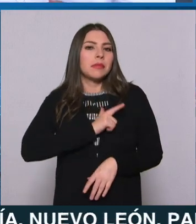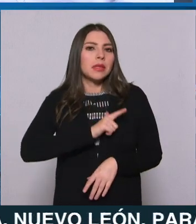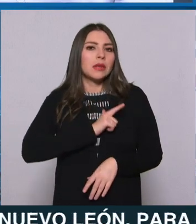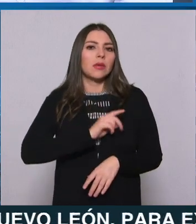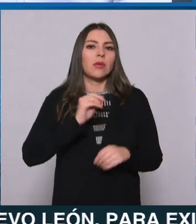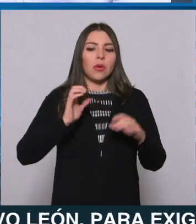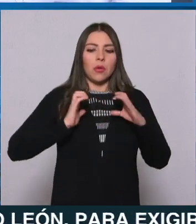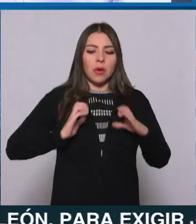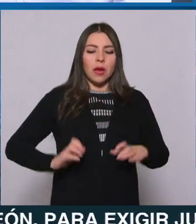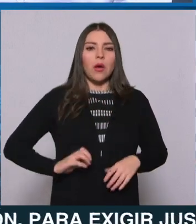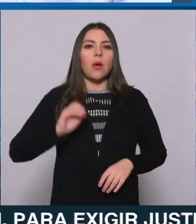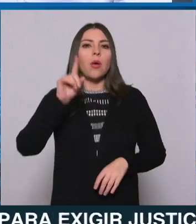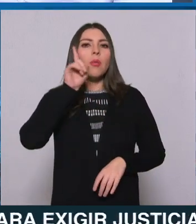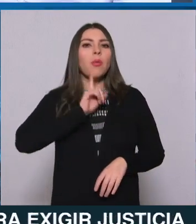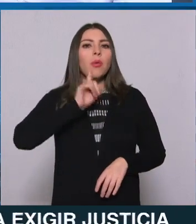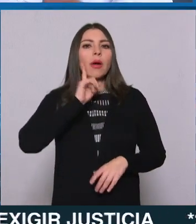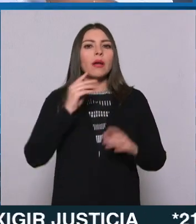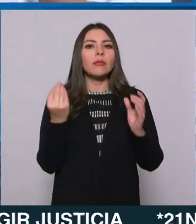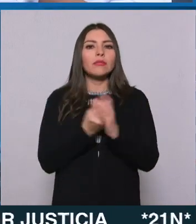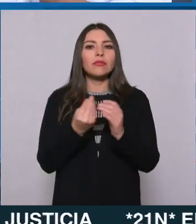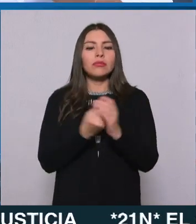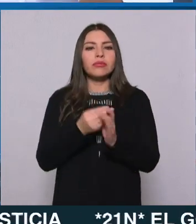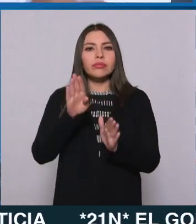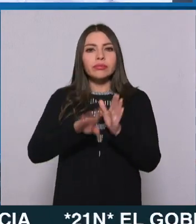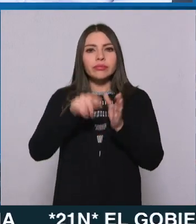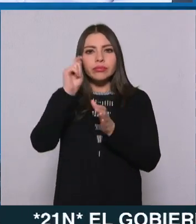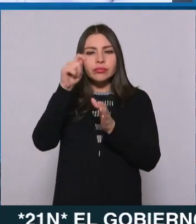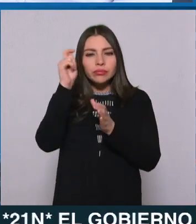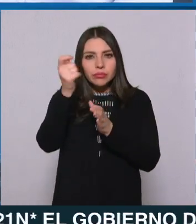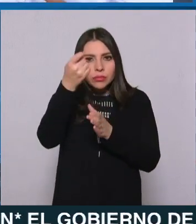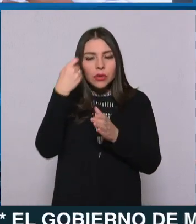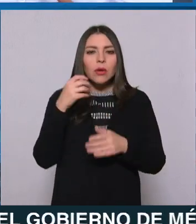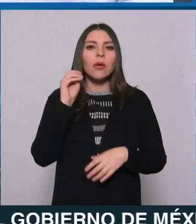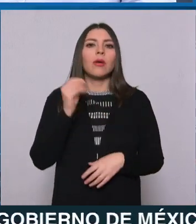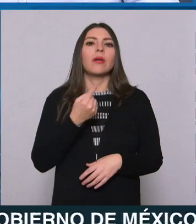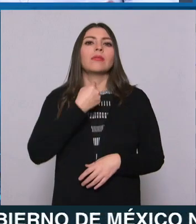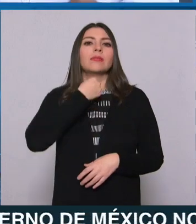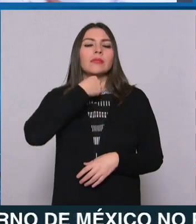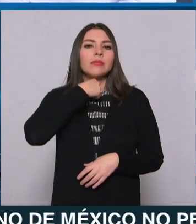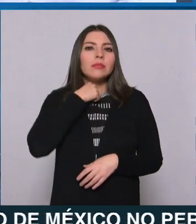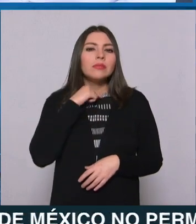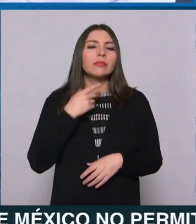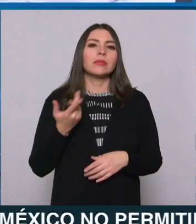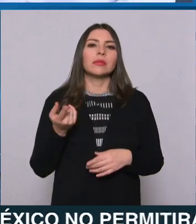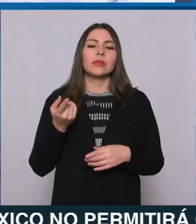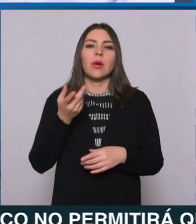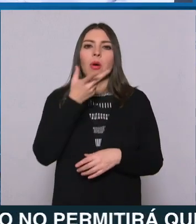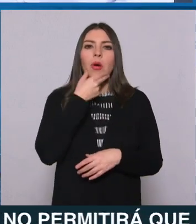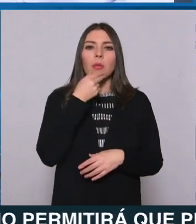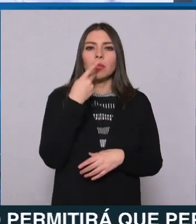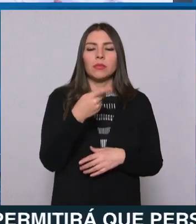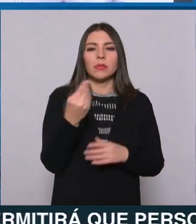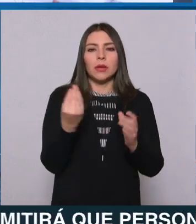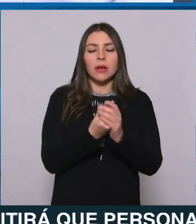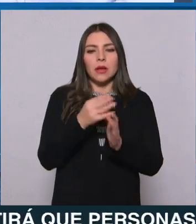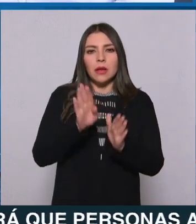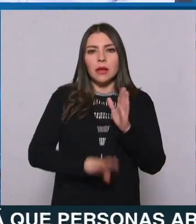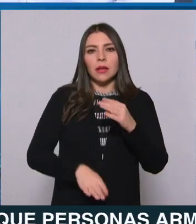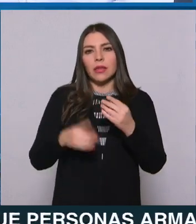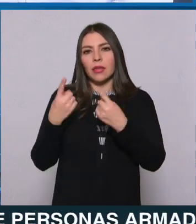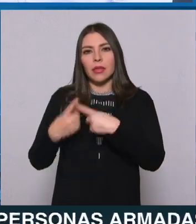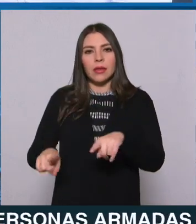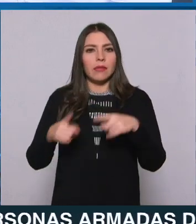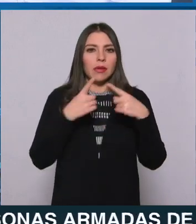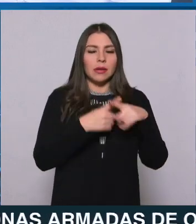de, vaginales, uretrales, exudados faringeos. Es muy variado el tipo de muestra que